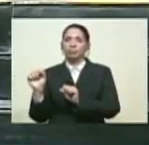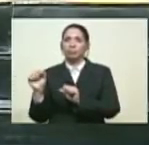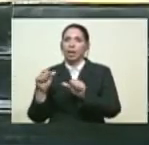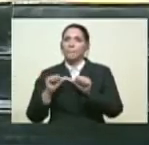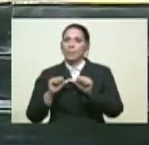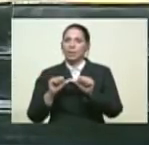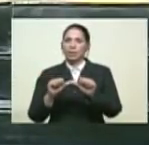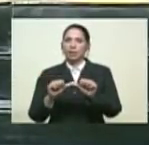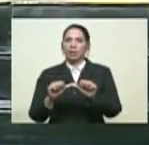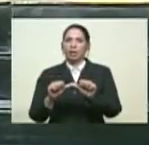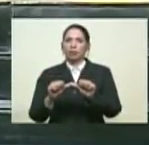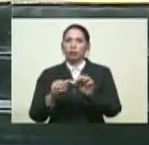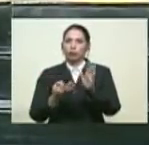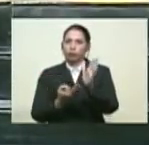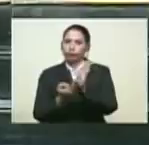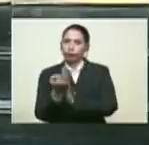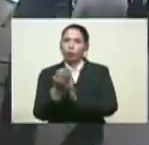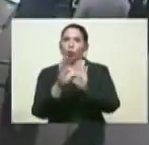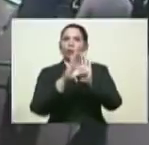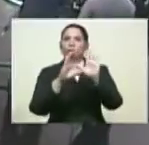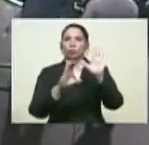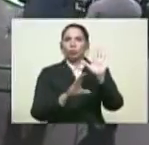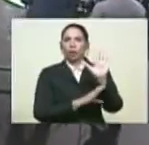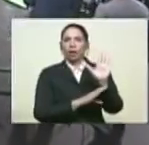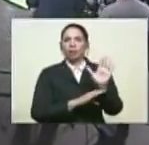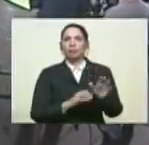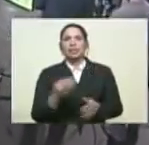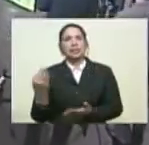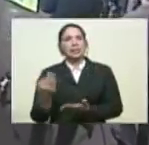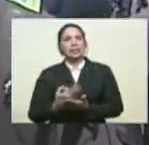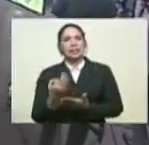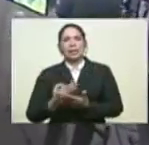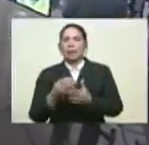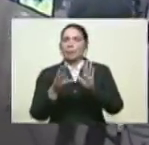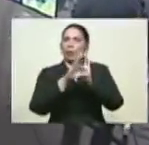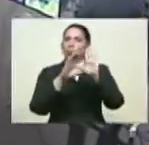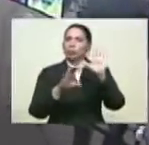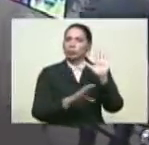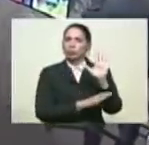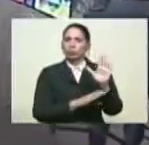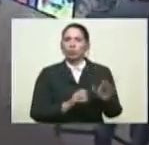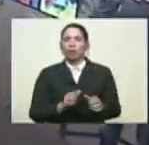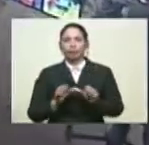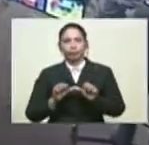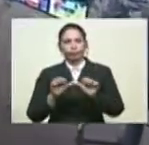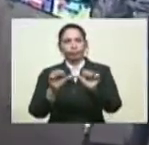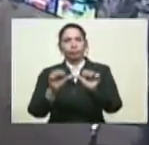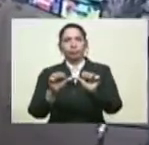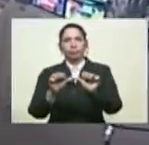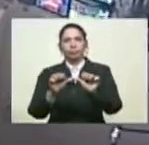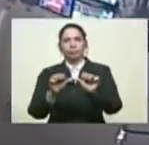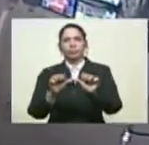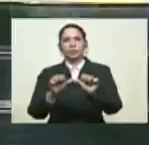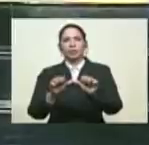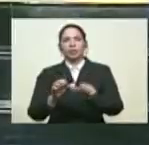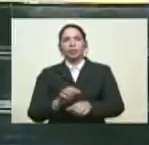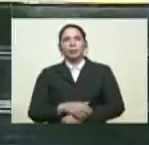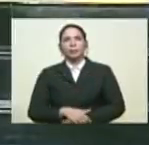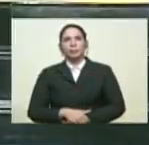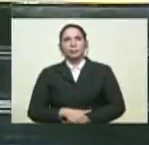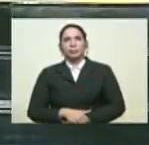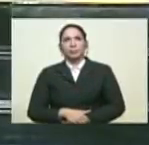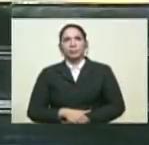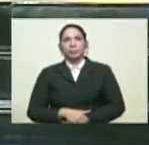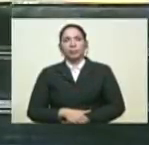manteniendo el curso constitucional, siempre el curso constitucional. No por casualidad,